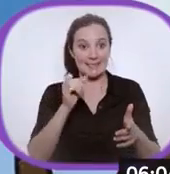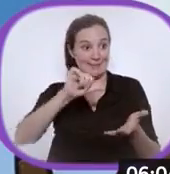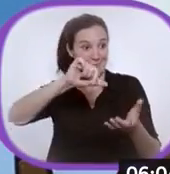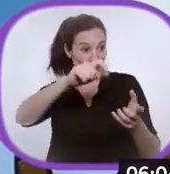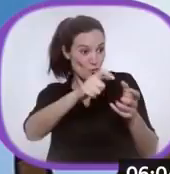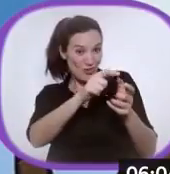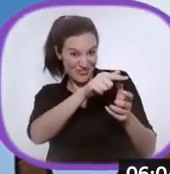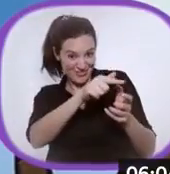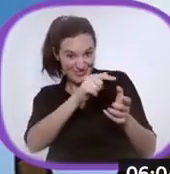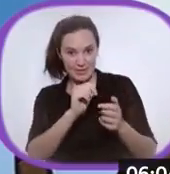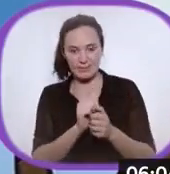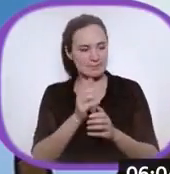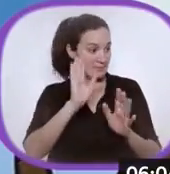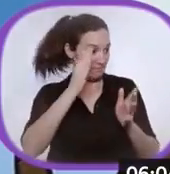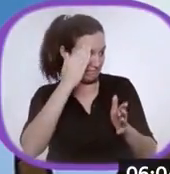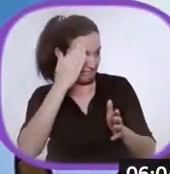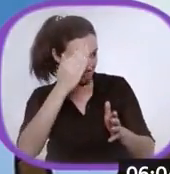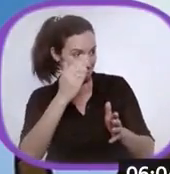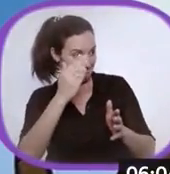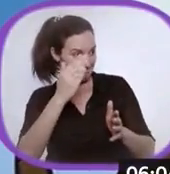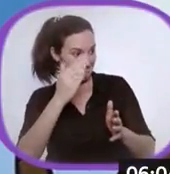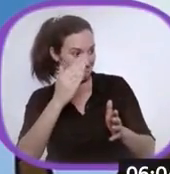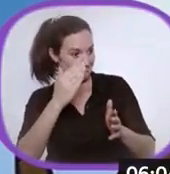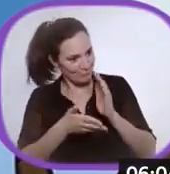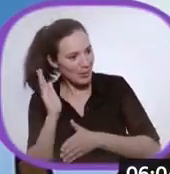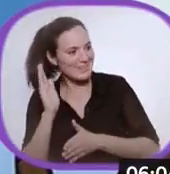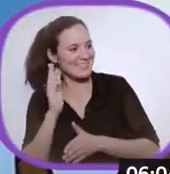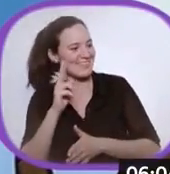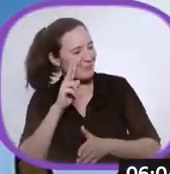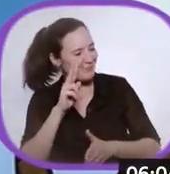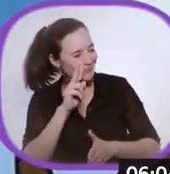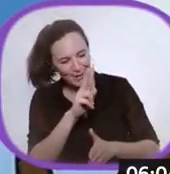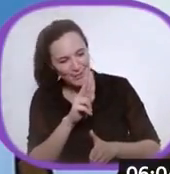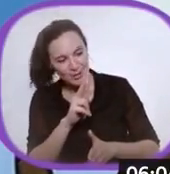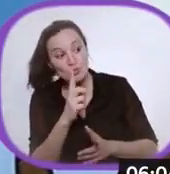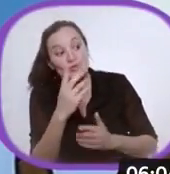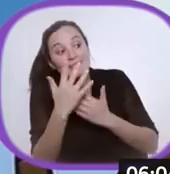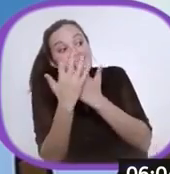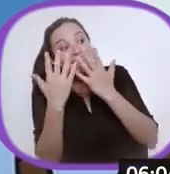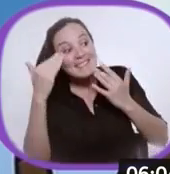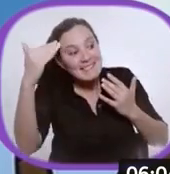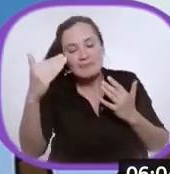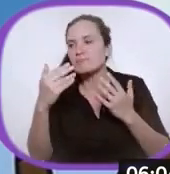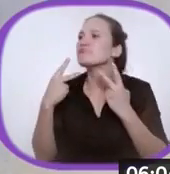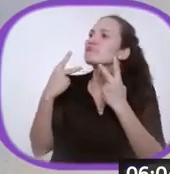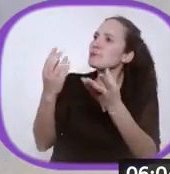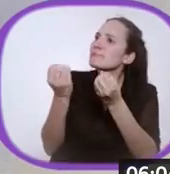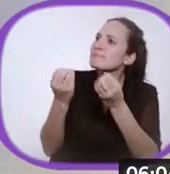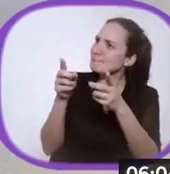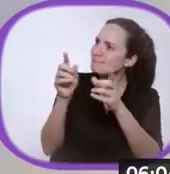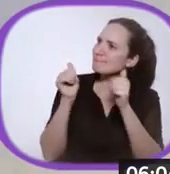bordo! ¡Caramba! Debo partir. Adiós, amigo mío. Nos veremos pronto, tal vez. Que tenga buen